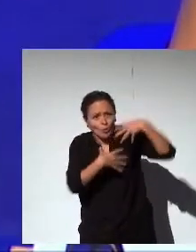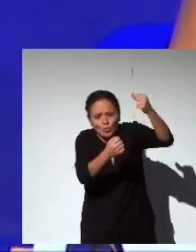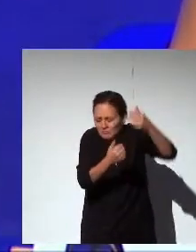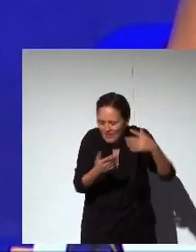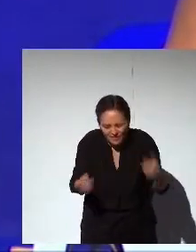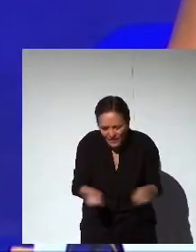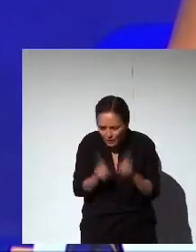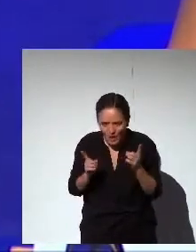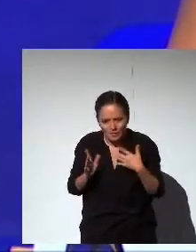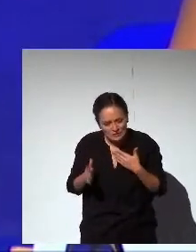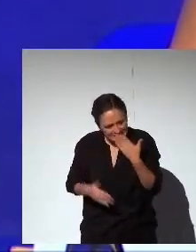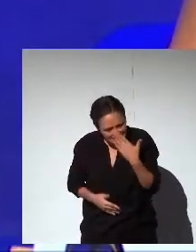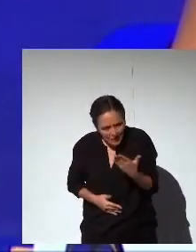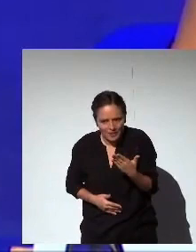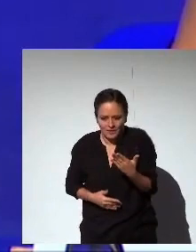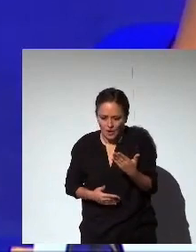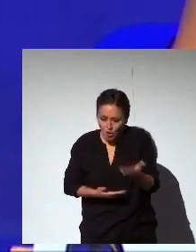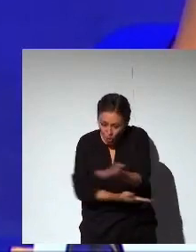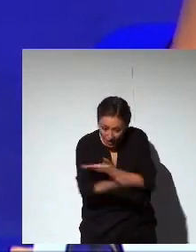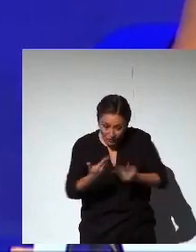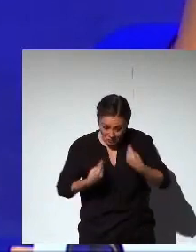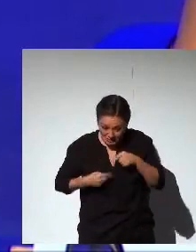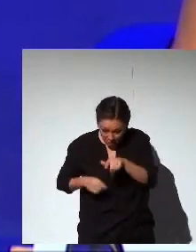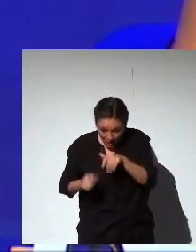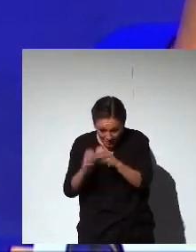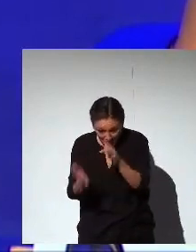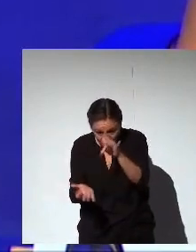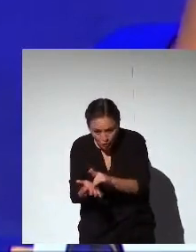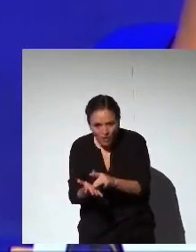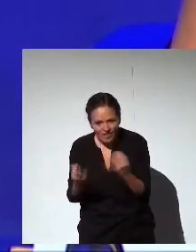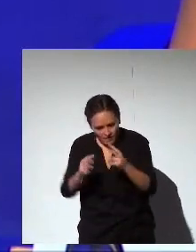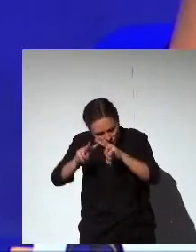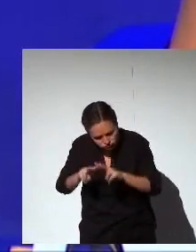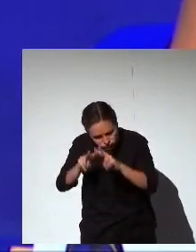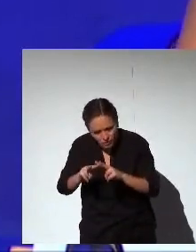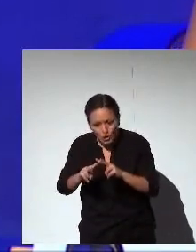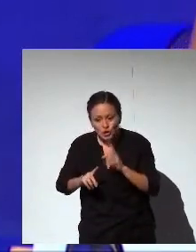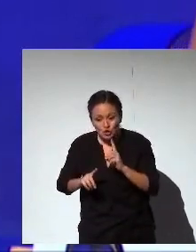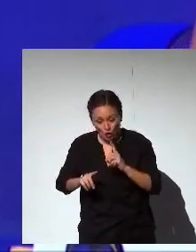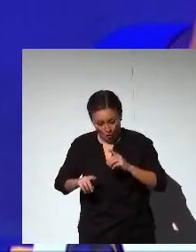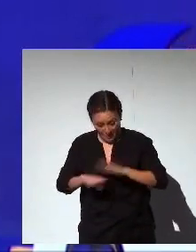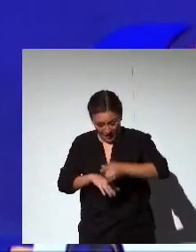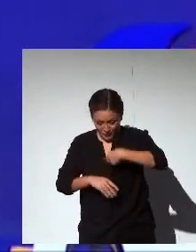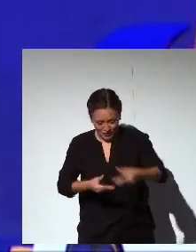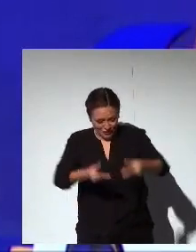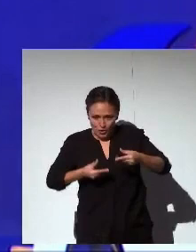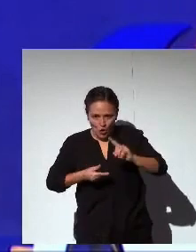esta colaboración debería plasmarse y estudiarla no solo nosotros, sino fuera. Eso con respecto a La